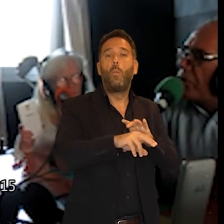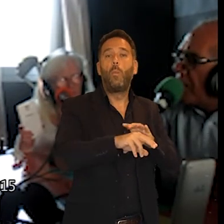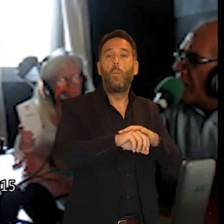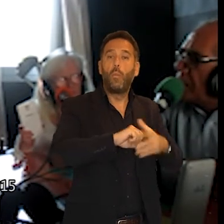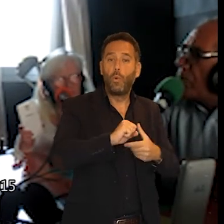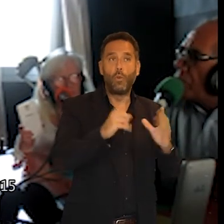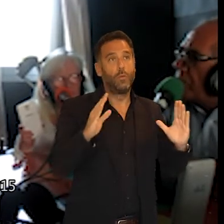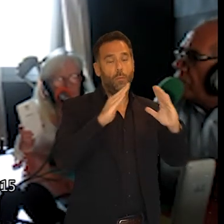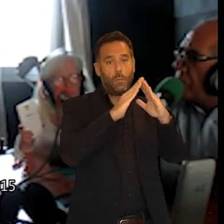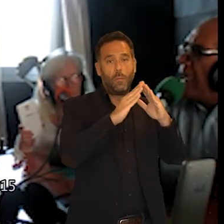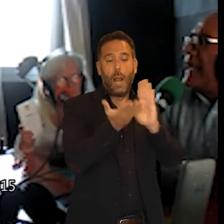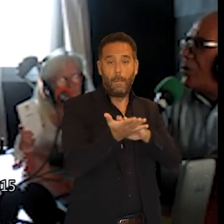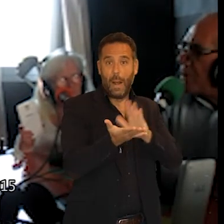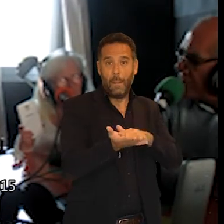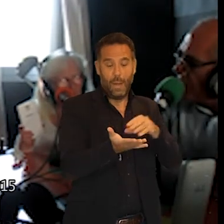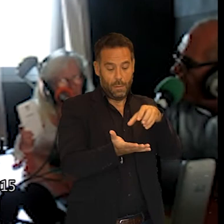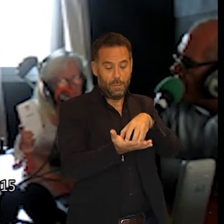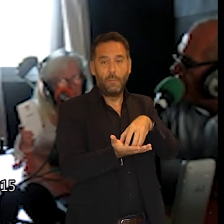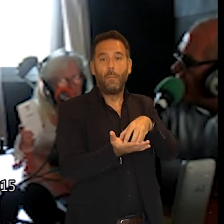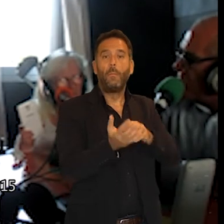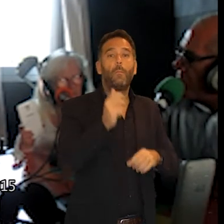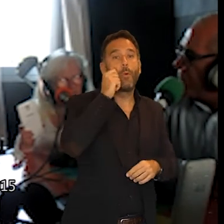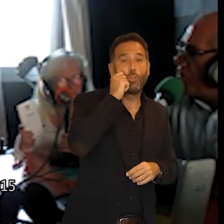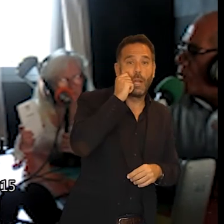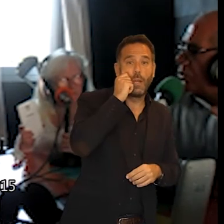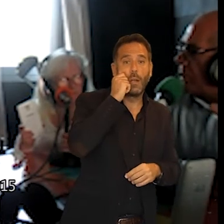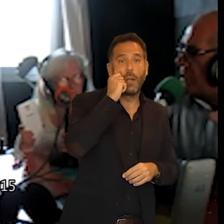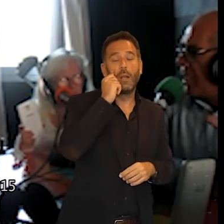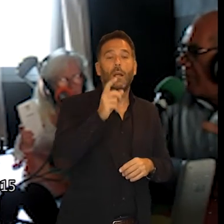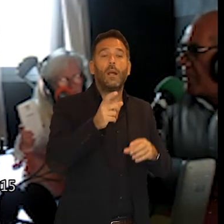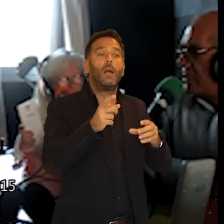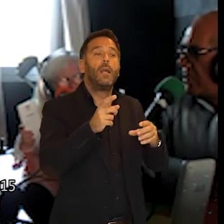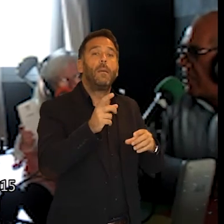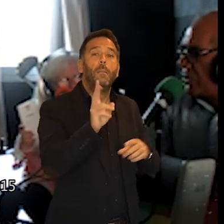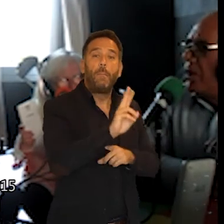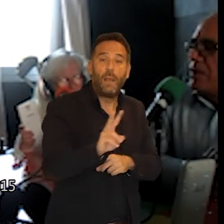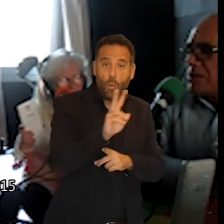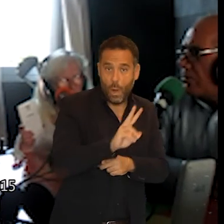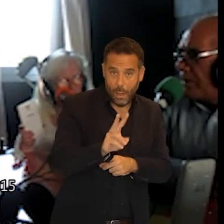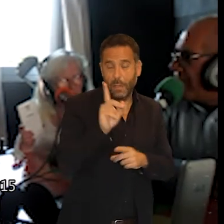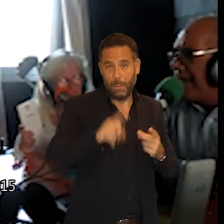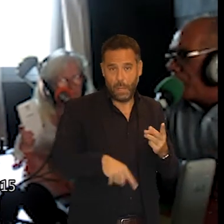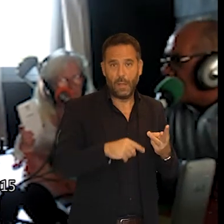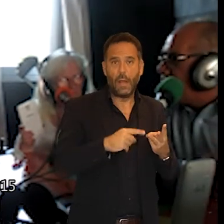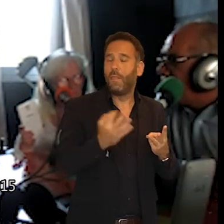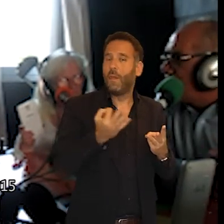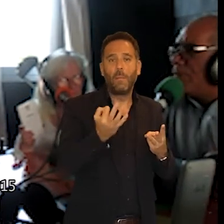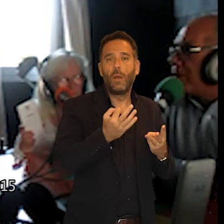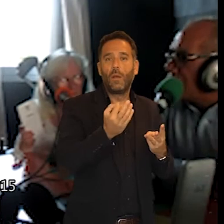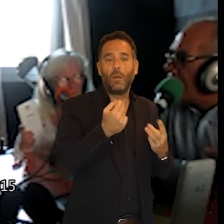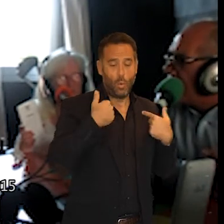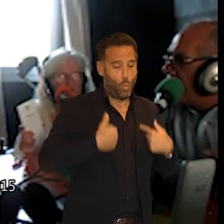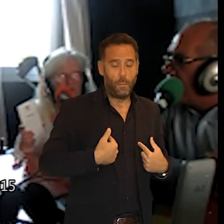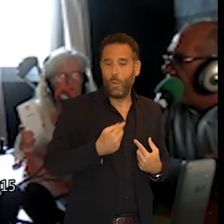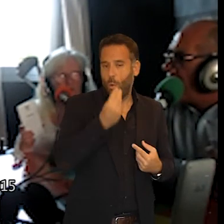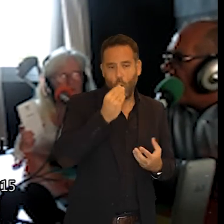hidrato, la palma es las proteínas y la garra es la verdura. Ajá. Entonces tú tienes que comer, hay que comer, el organismo tiene que